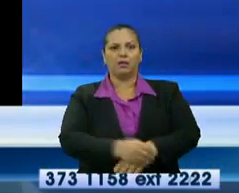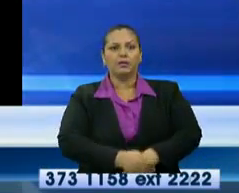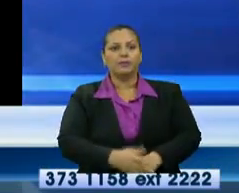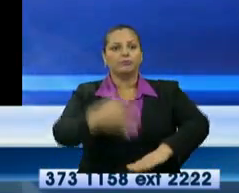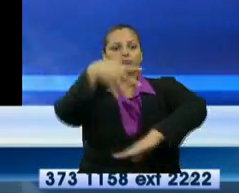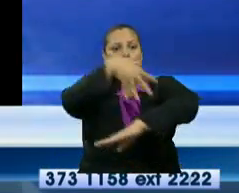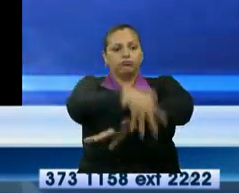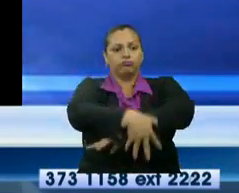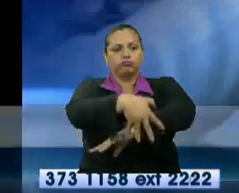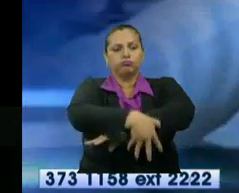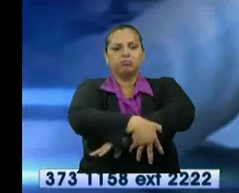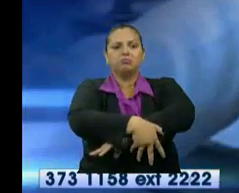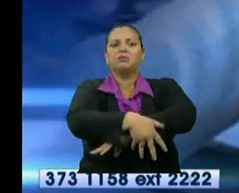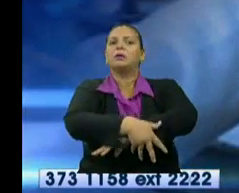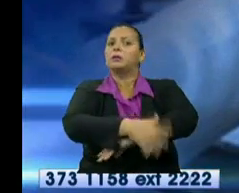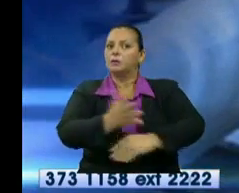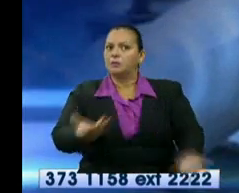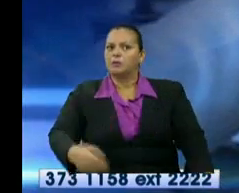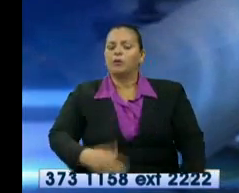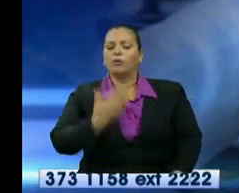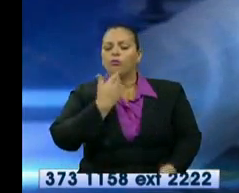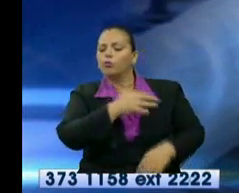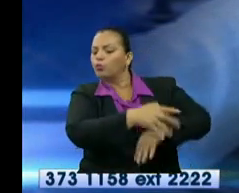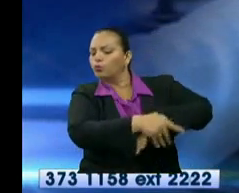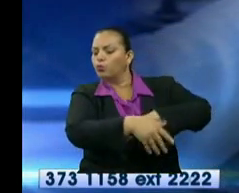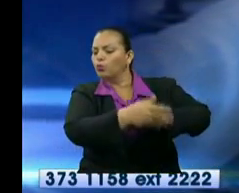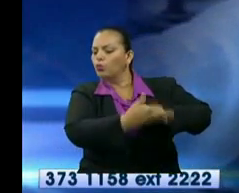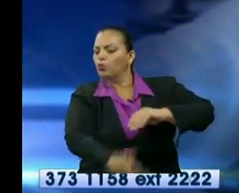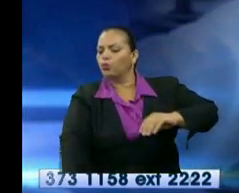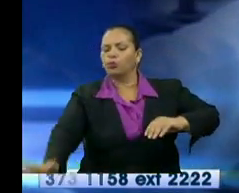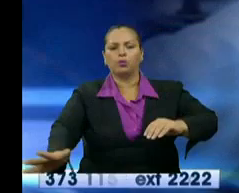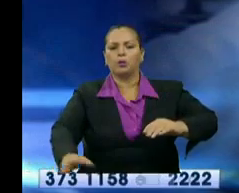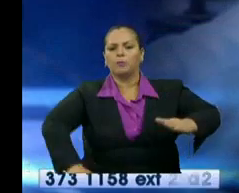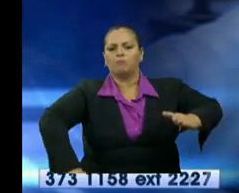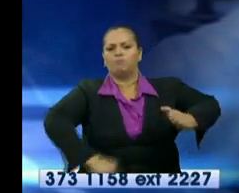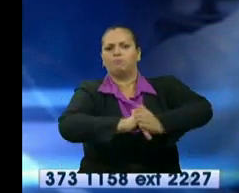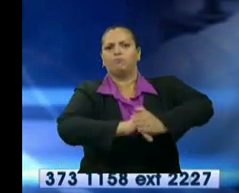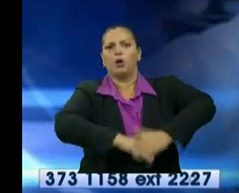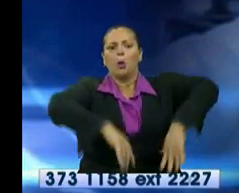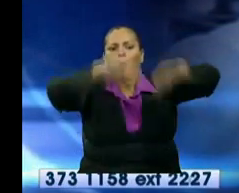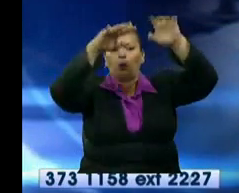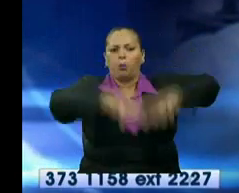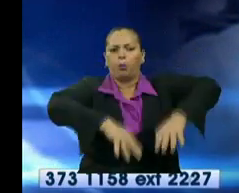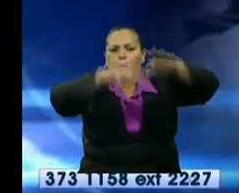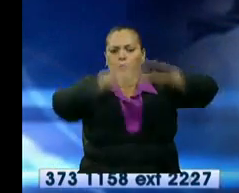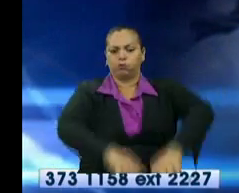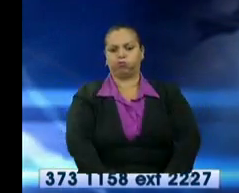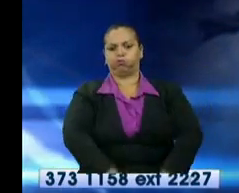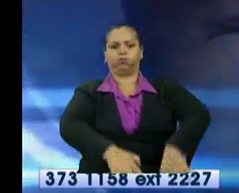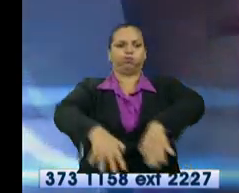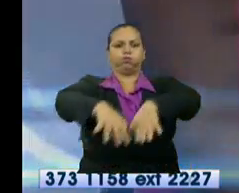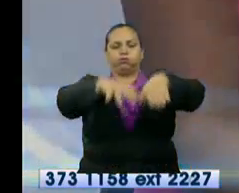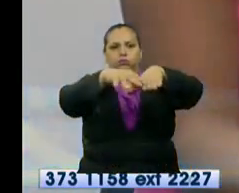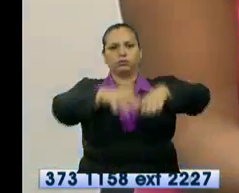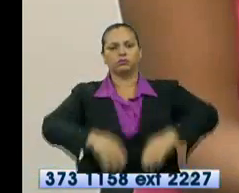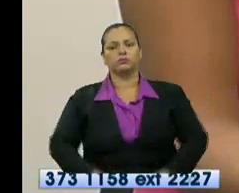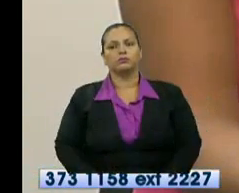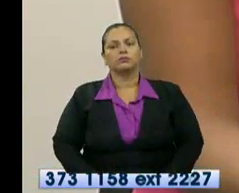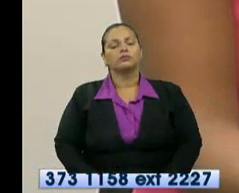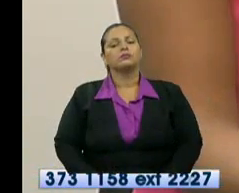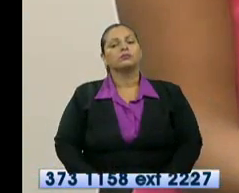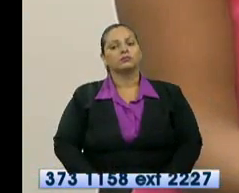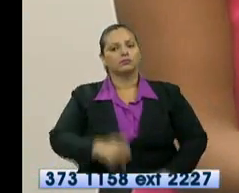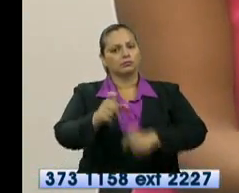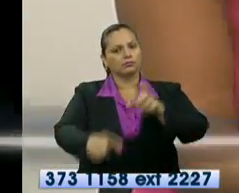una inundación. De respetar los horarios de recolección de basura. La ciudadanía tiene que poner sus desechos